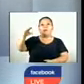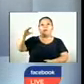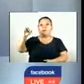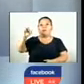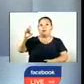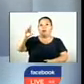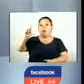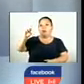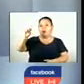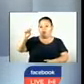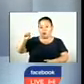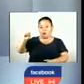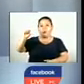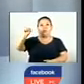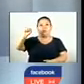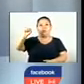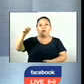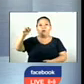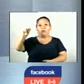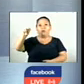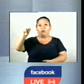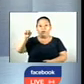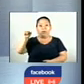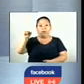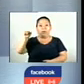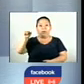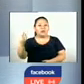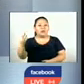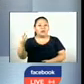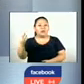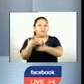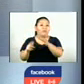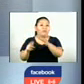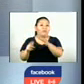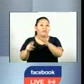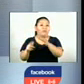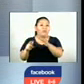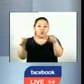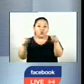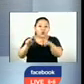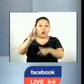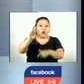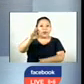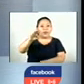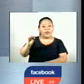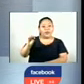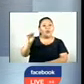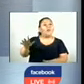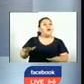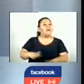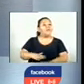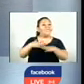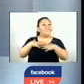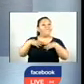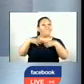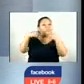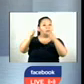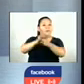Humberto Pérez y Higüenza, de 30 años, que está solicitando plasma convalesciente para superar, en este caso, la COVID-19.